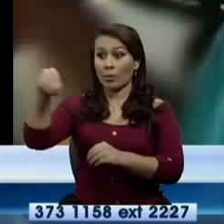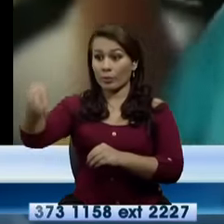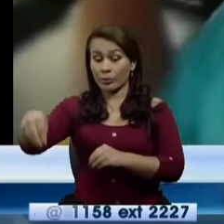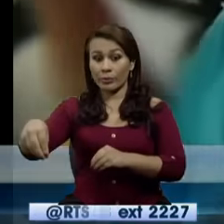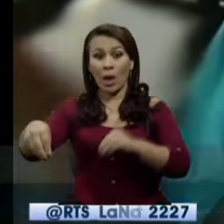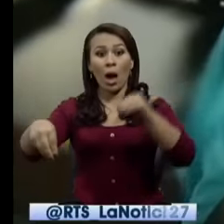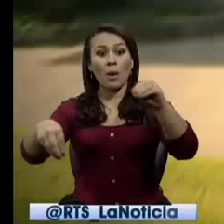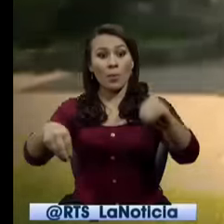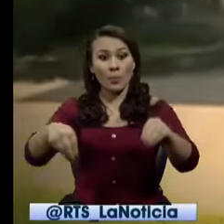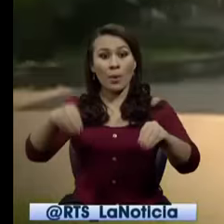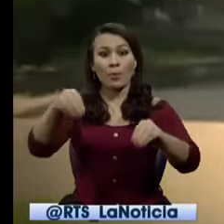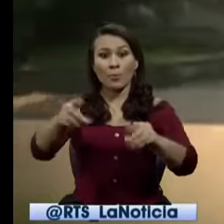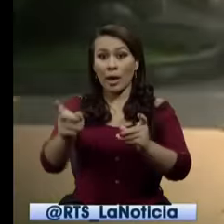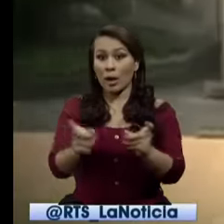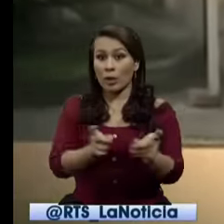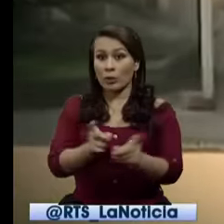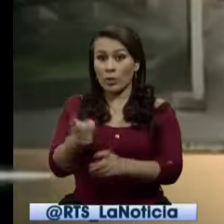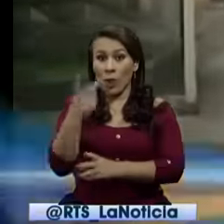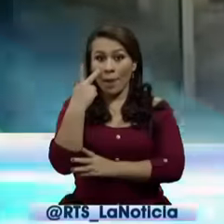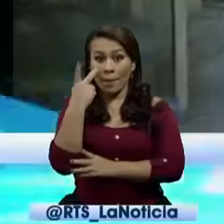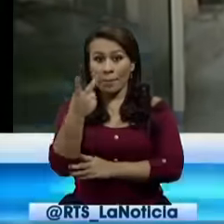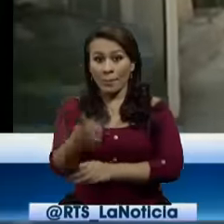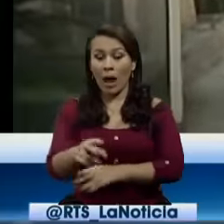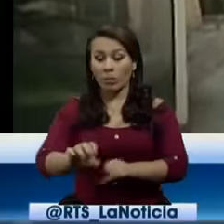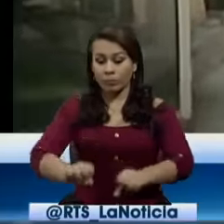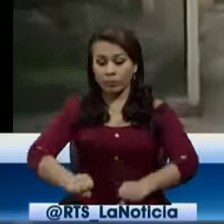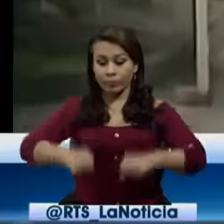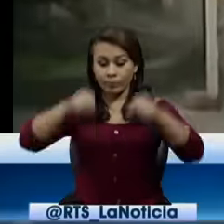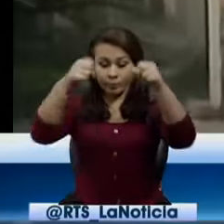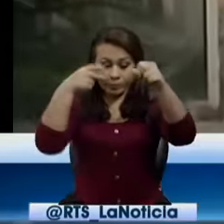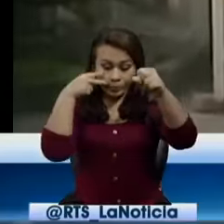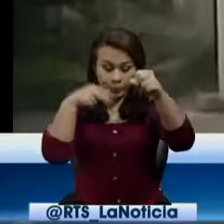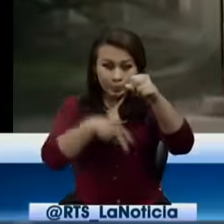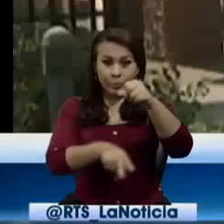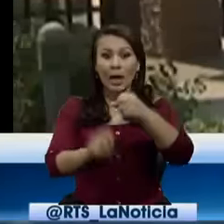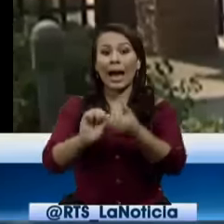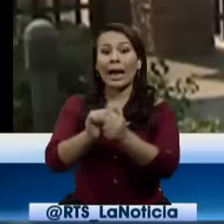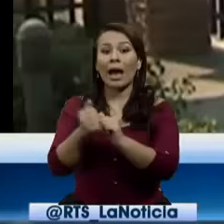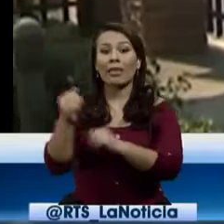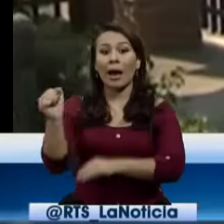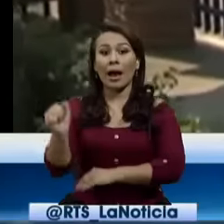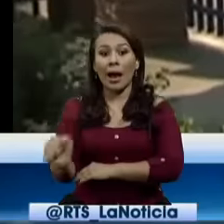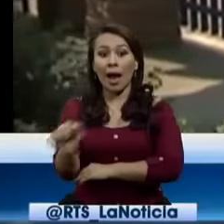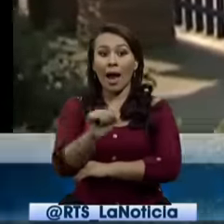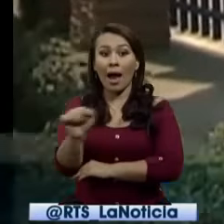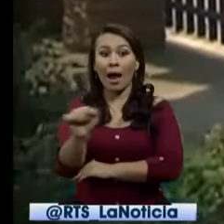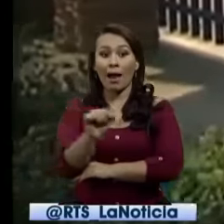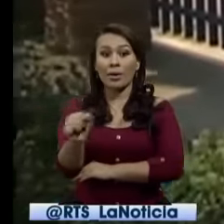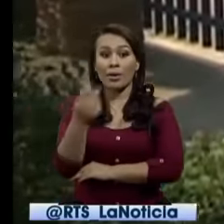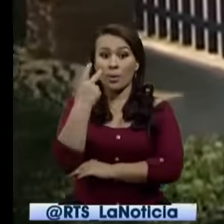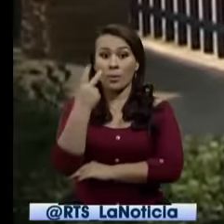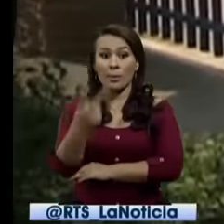etapas también te revisan entrada y salida te AB el maletero y revisan todos los carros informó